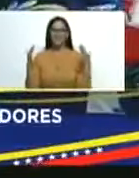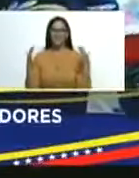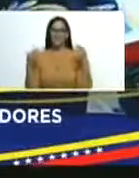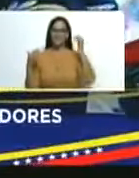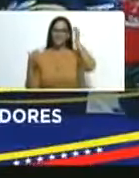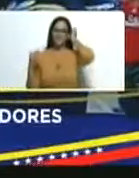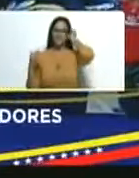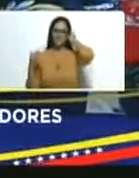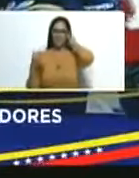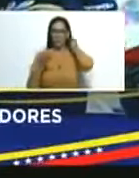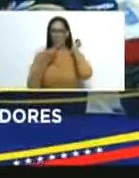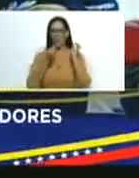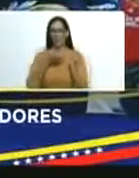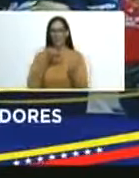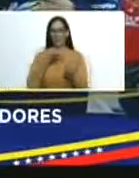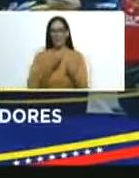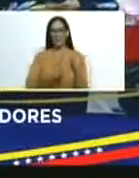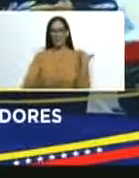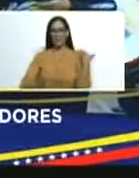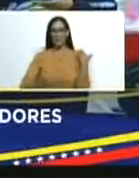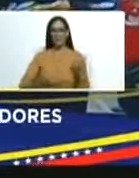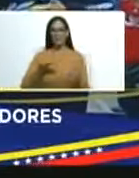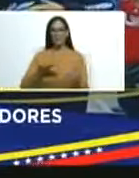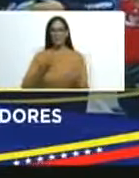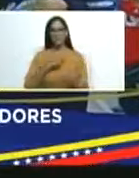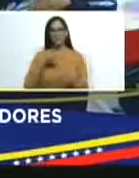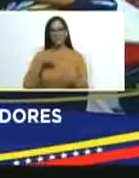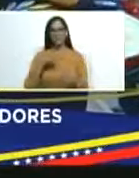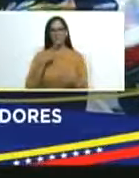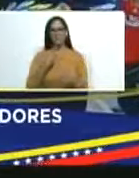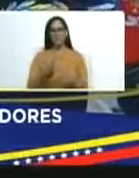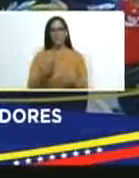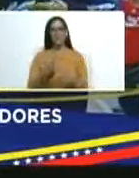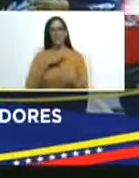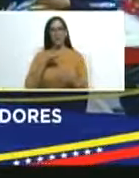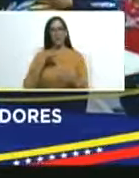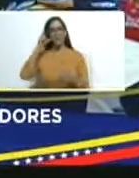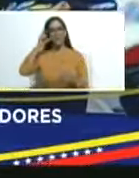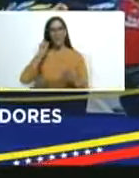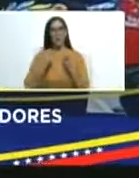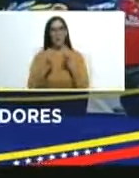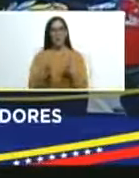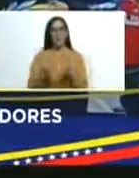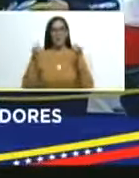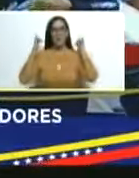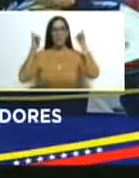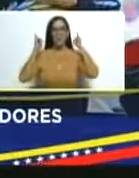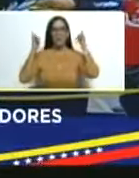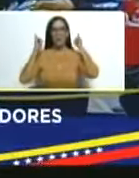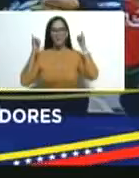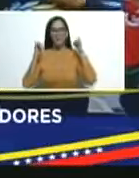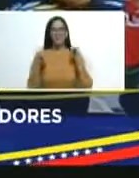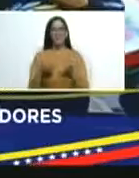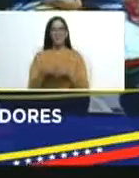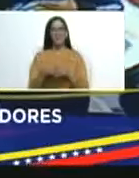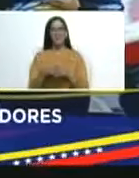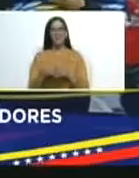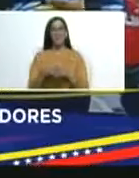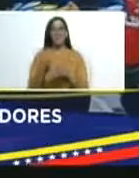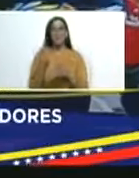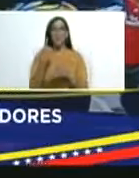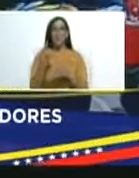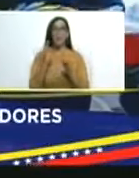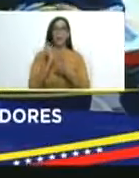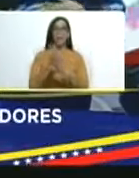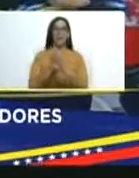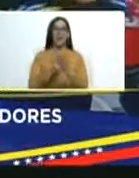Buenas tardes, presidente. Es importante para nosotros decirle que nuestro día comenzó con una fiesta y una